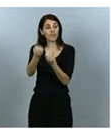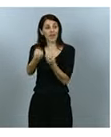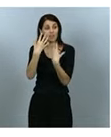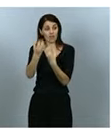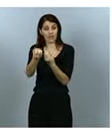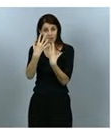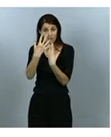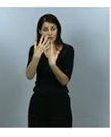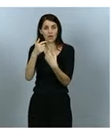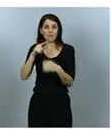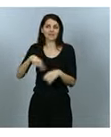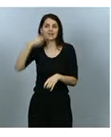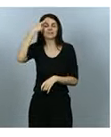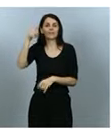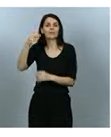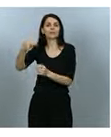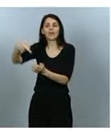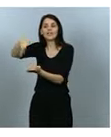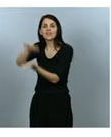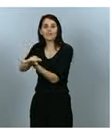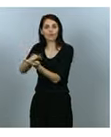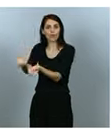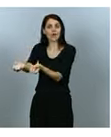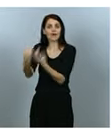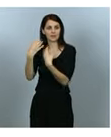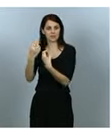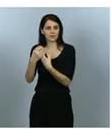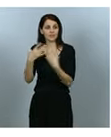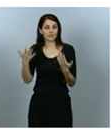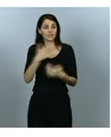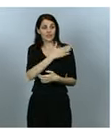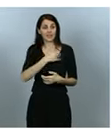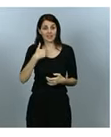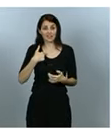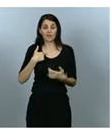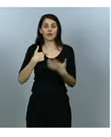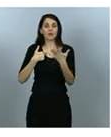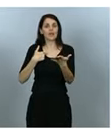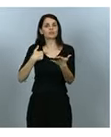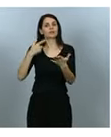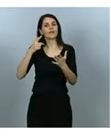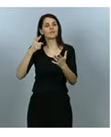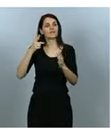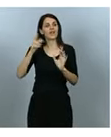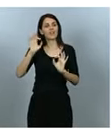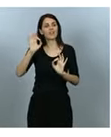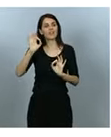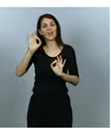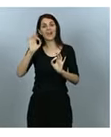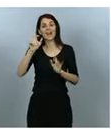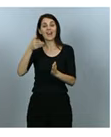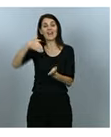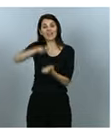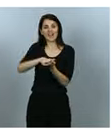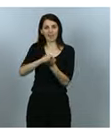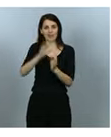defunción, con lo cual estos datos de letalidad hay que valorarlos con cuidado, pero sirven para entender lo que queremos ilustrar. Con